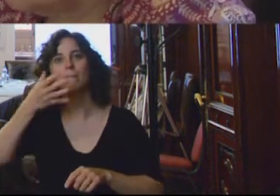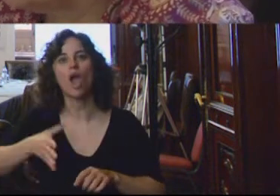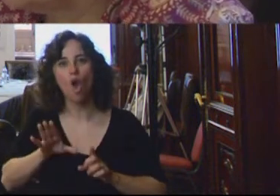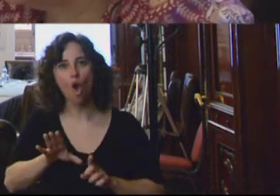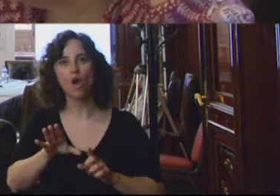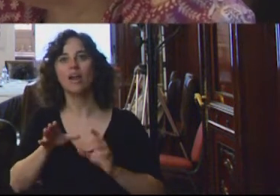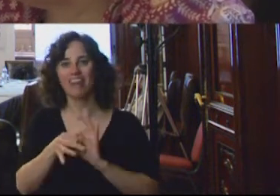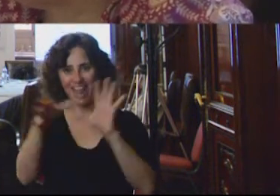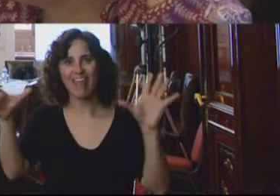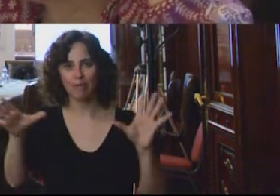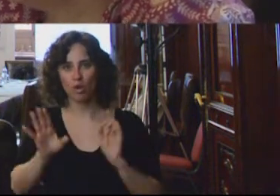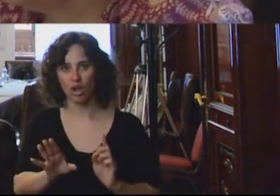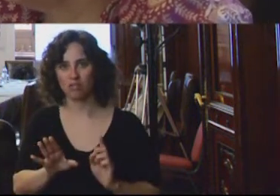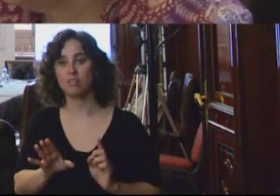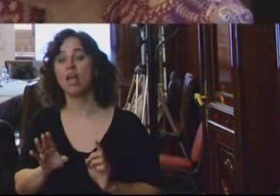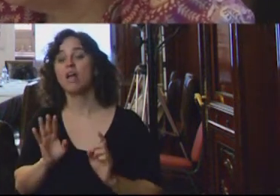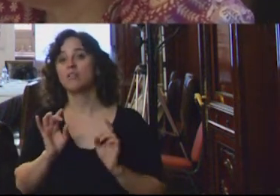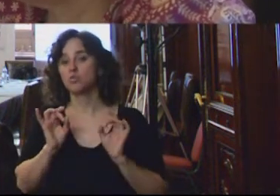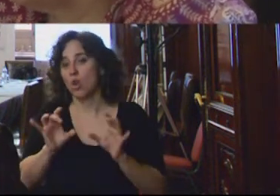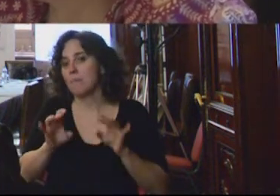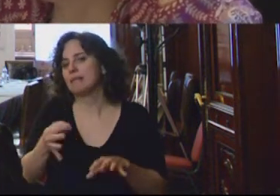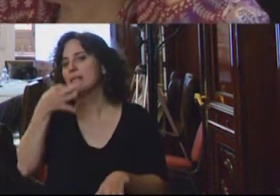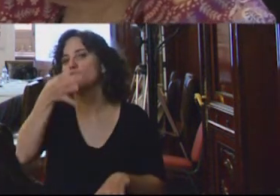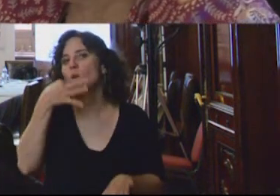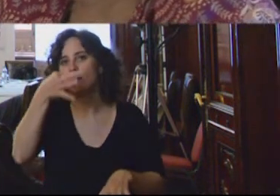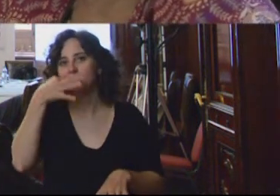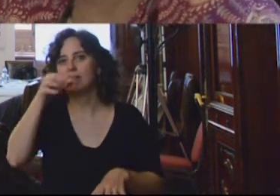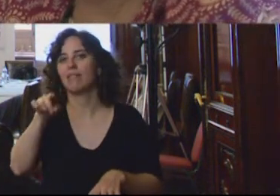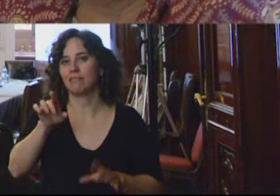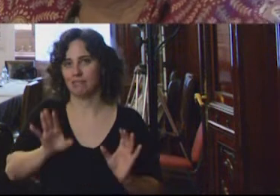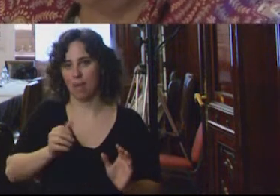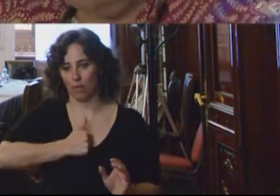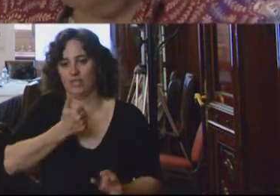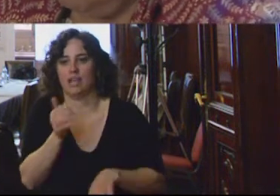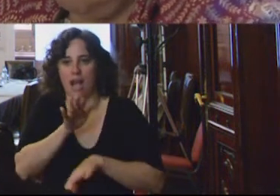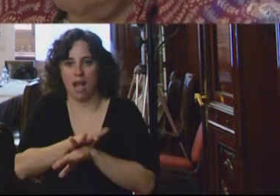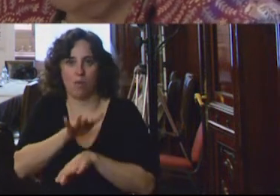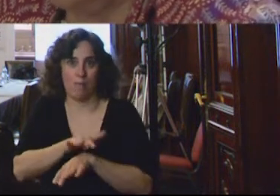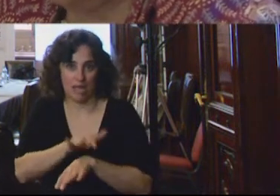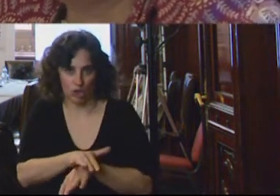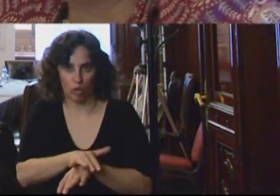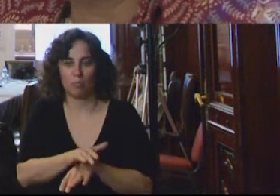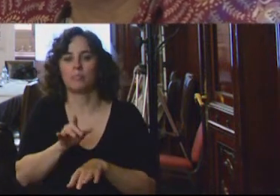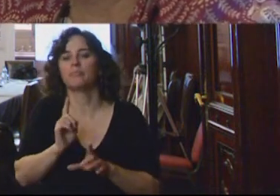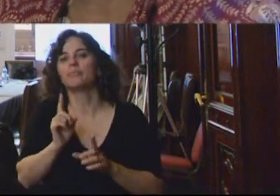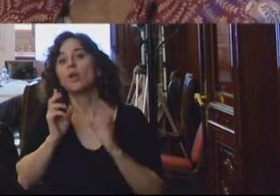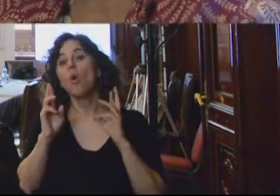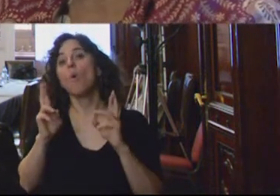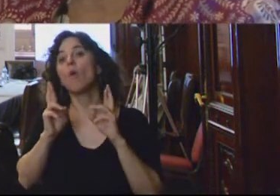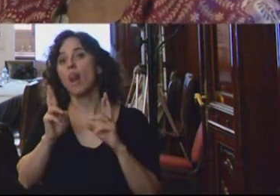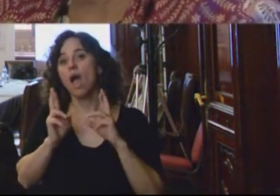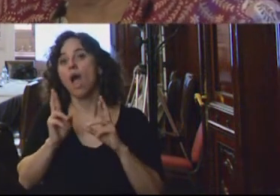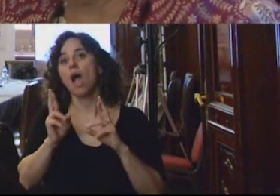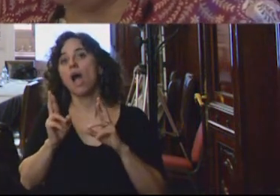de una democracia, ¿no? Solo esa sugerencia y ojalá la